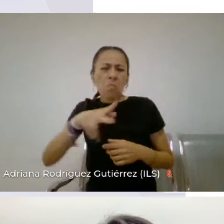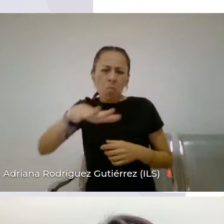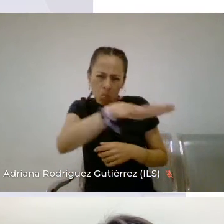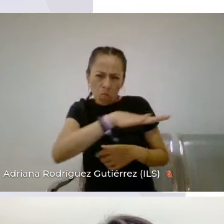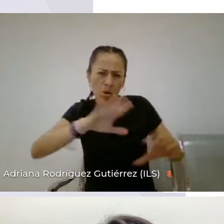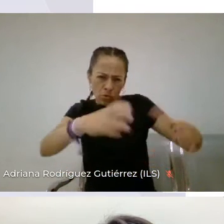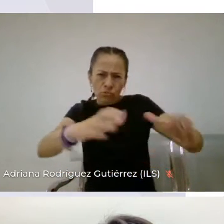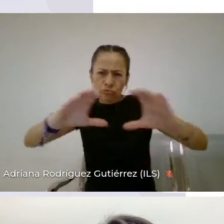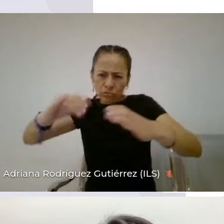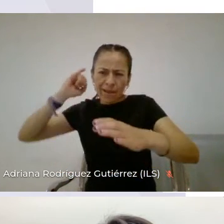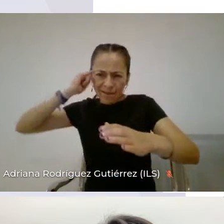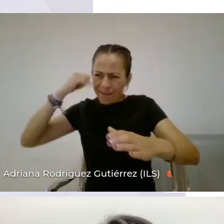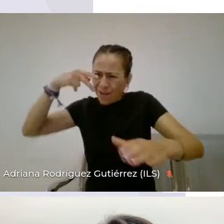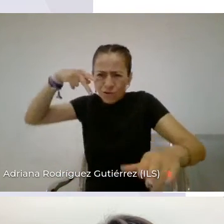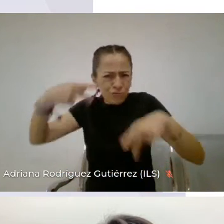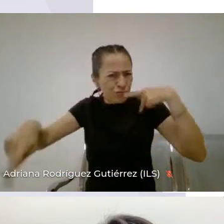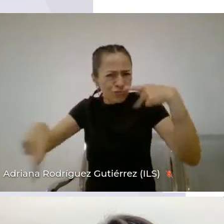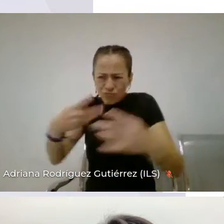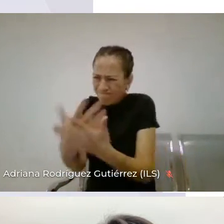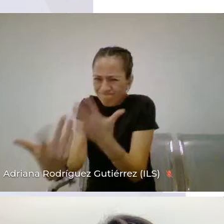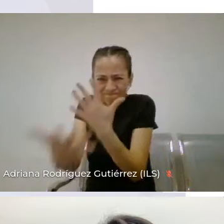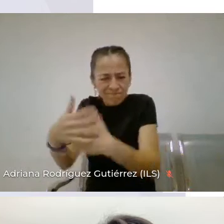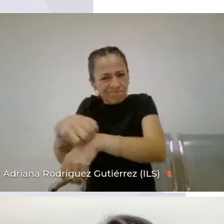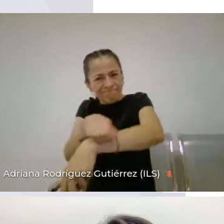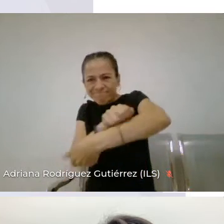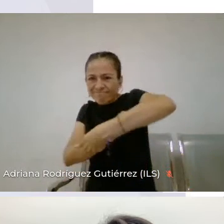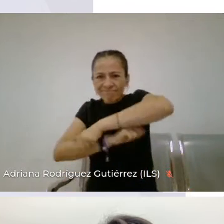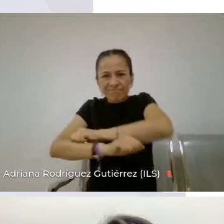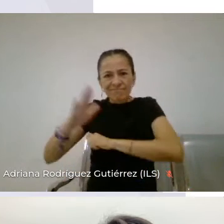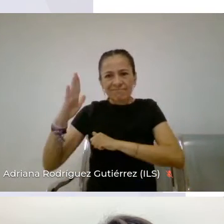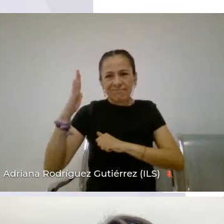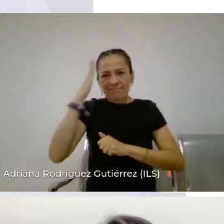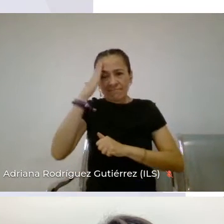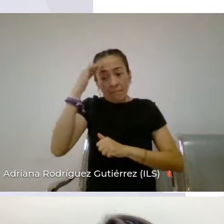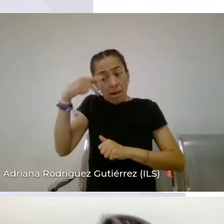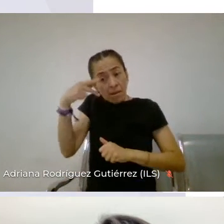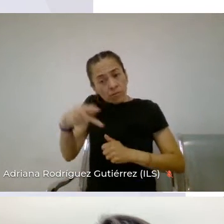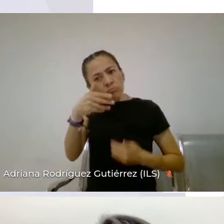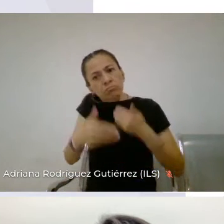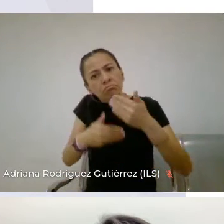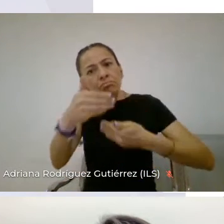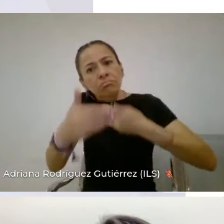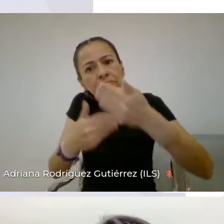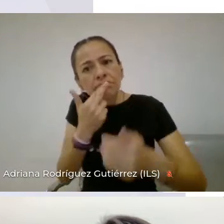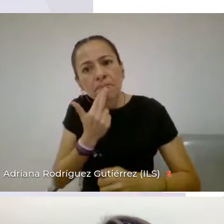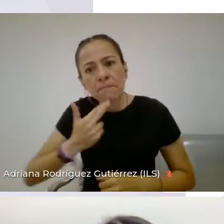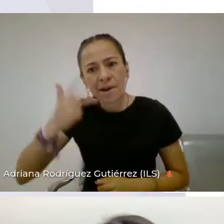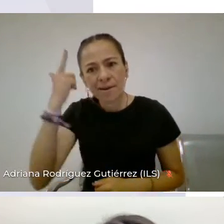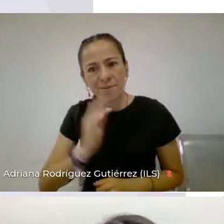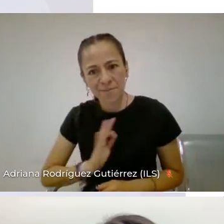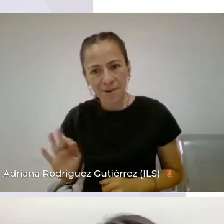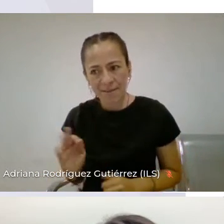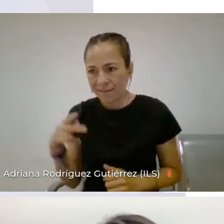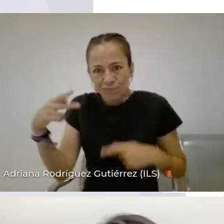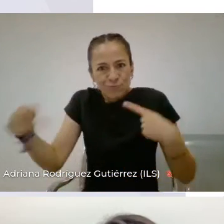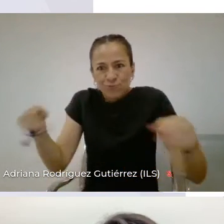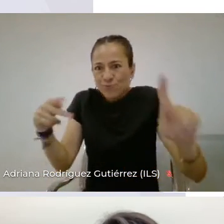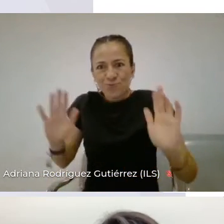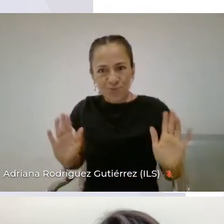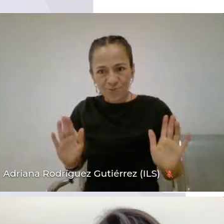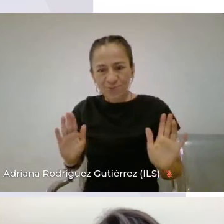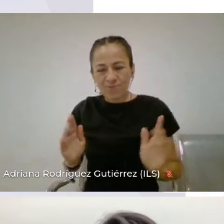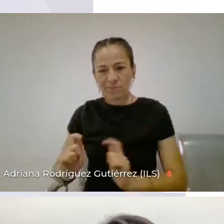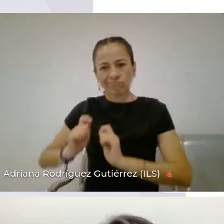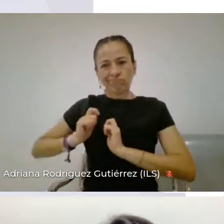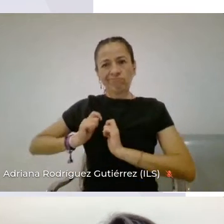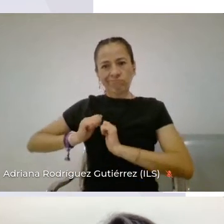apropien de su propio desarrollo, o sea, que sean los actores principales de su desarrollo. Evidentemente necesitamos este proceso de inclusión y